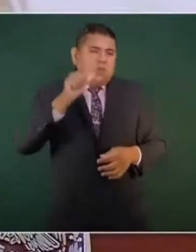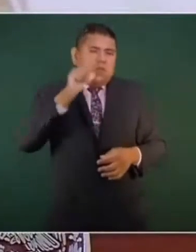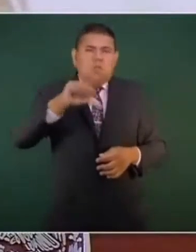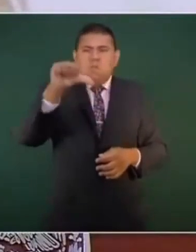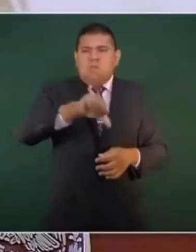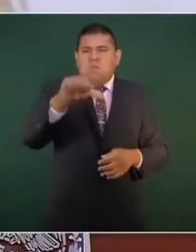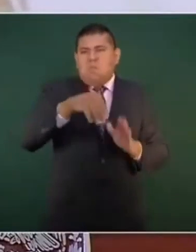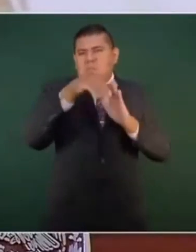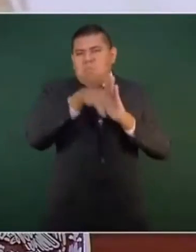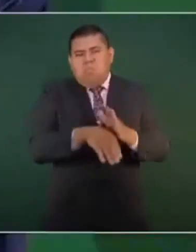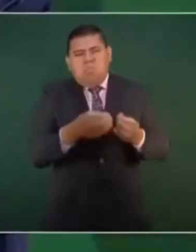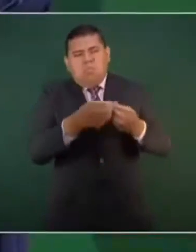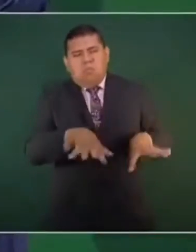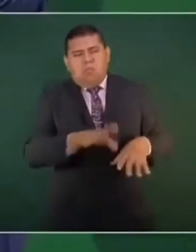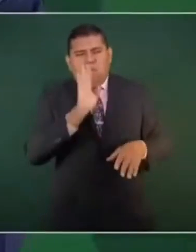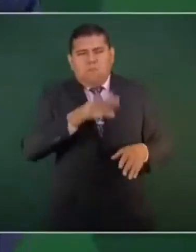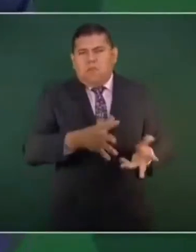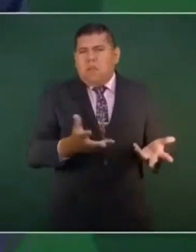se